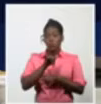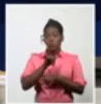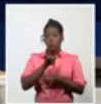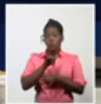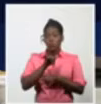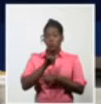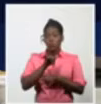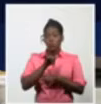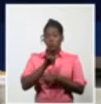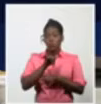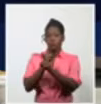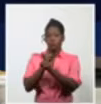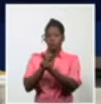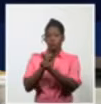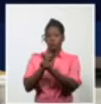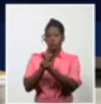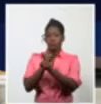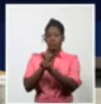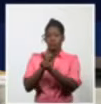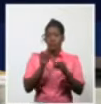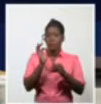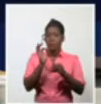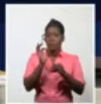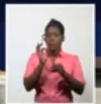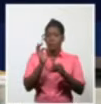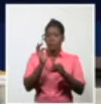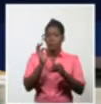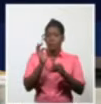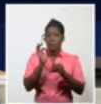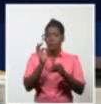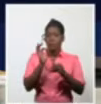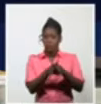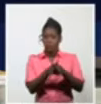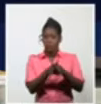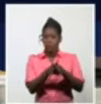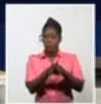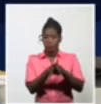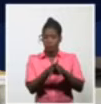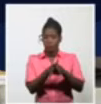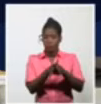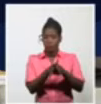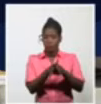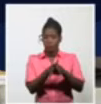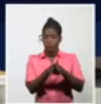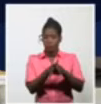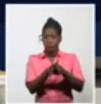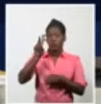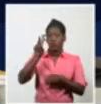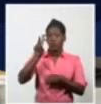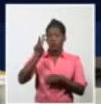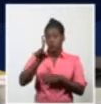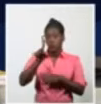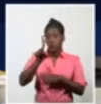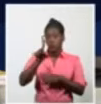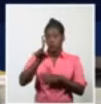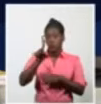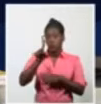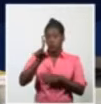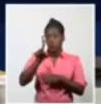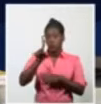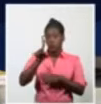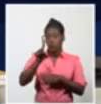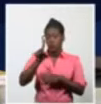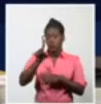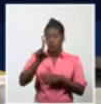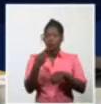confirmados anteriormente, y 15, el 31,2%, no se precisa y se busca la fuente de infección.